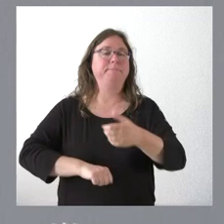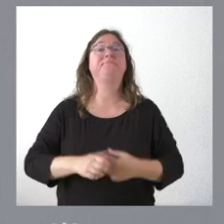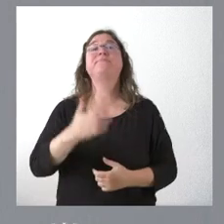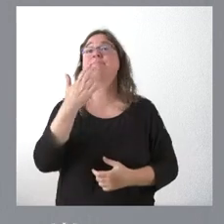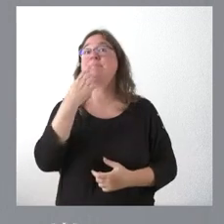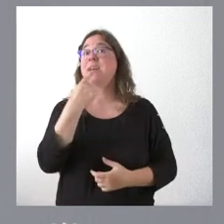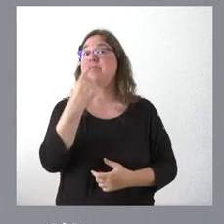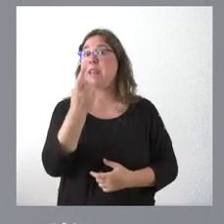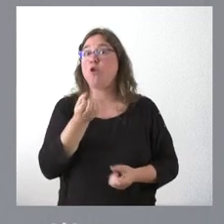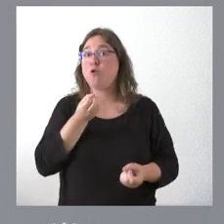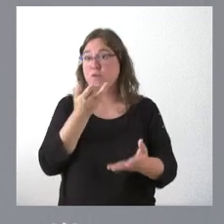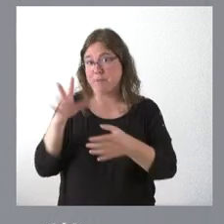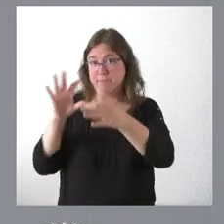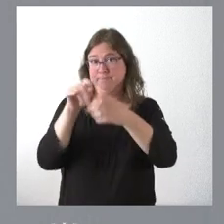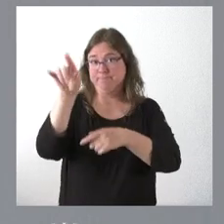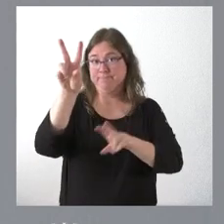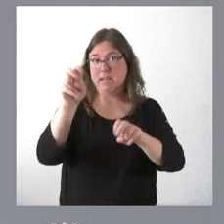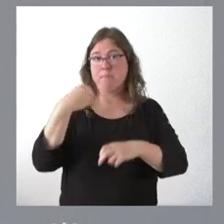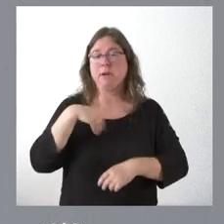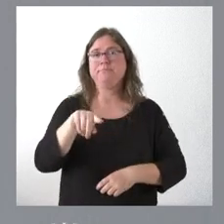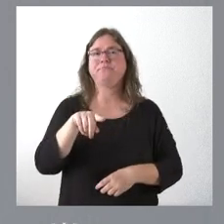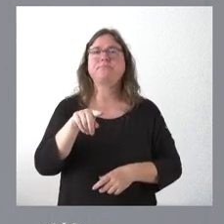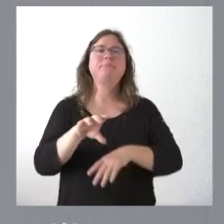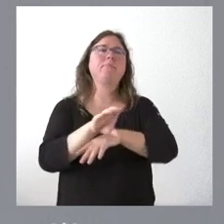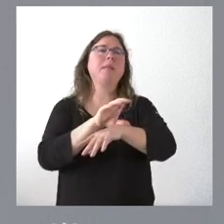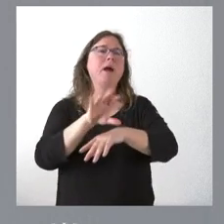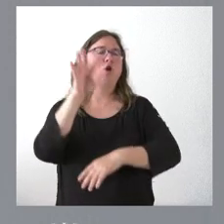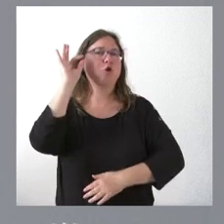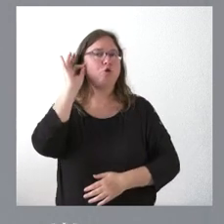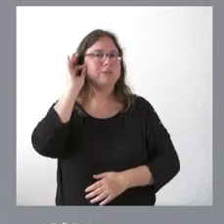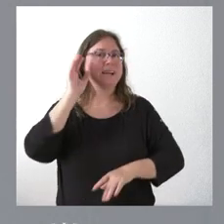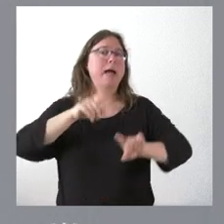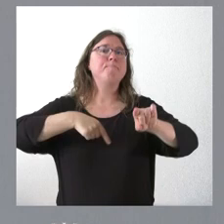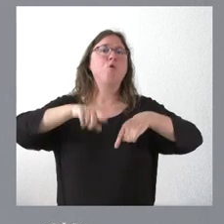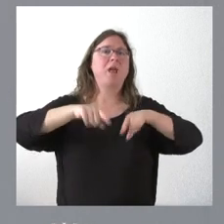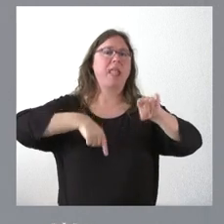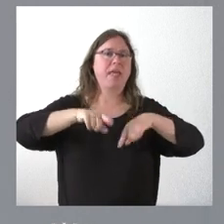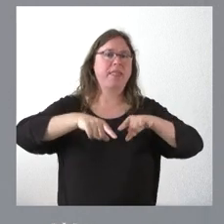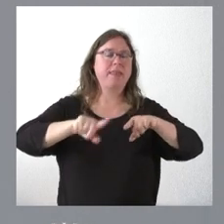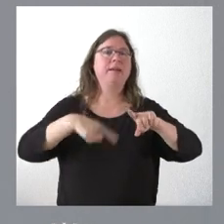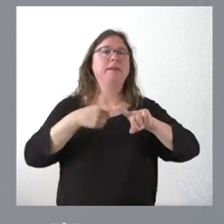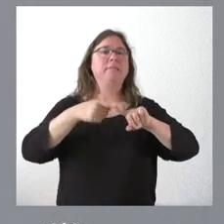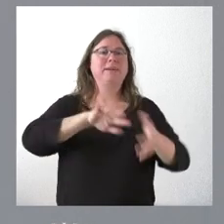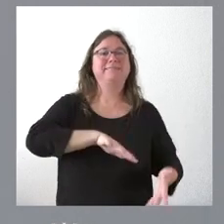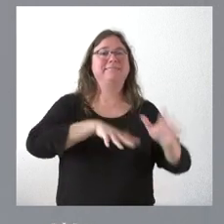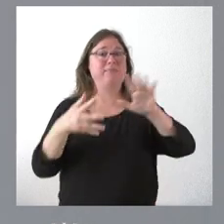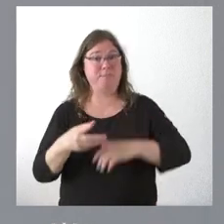una información adicional en relación con este asunto, la consejera de Movilidad y Transformación